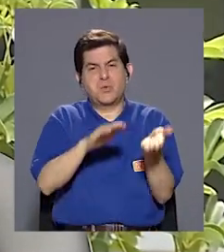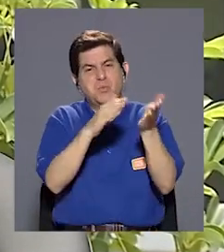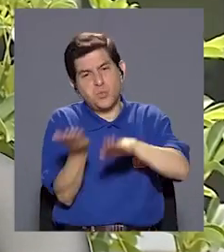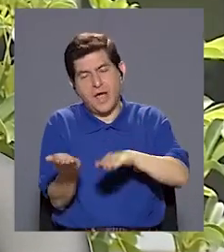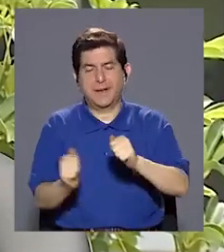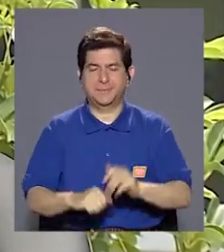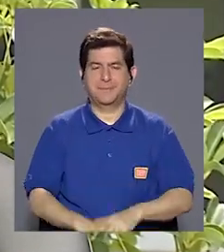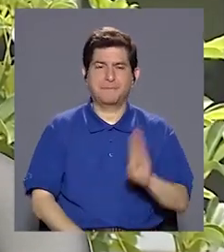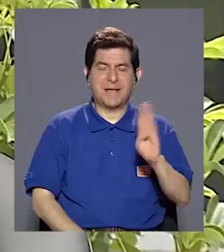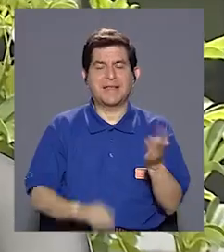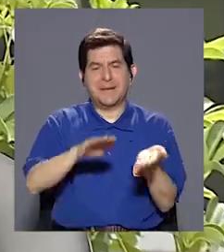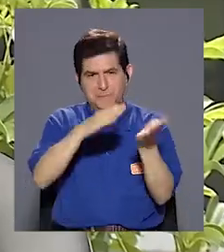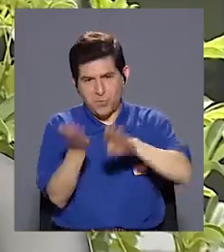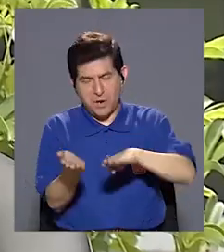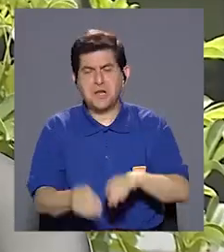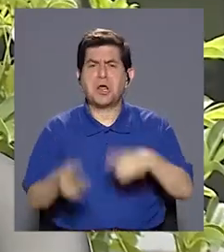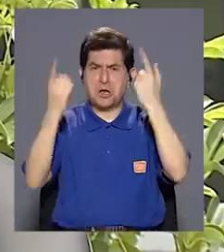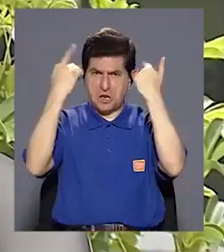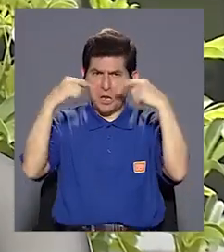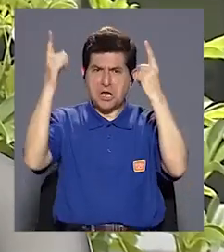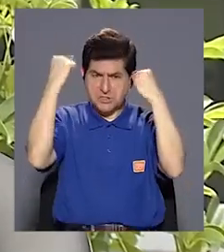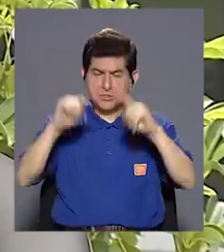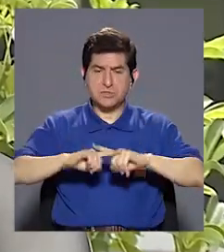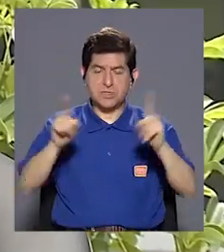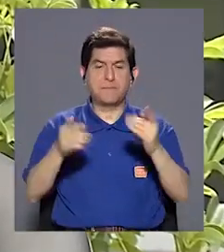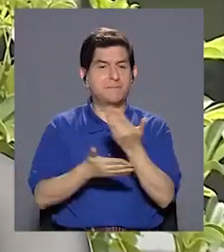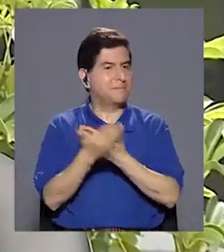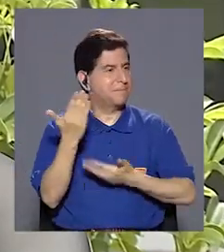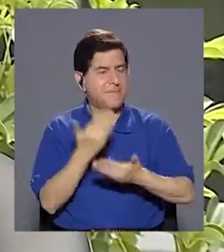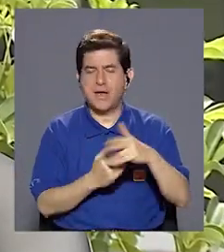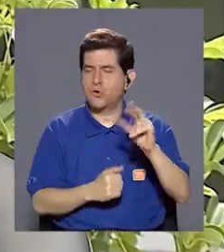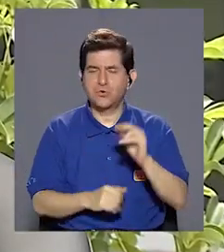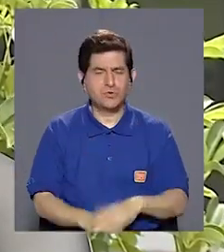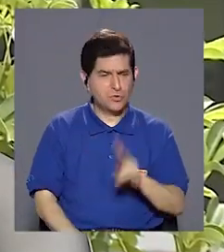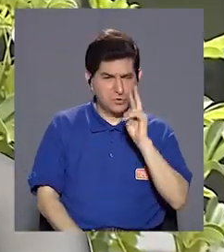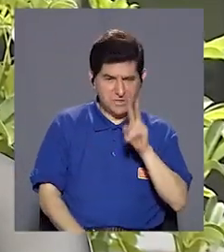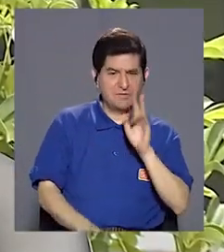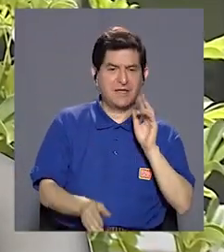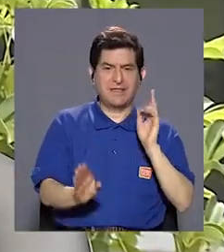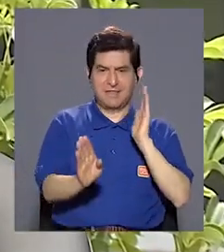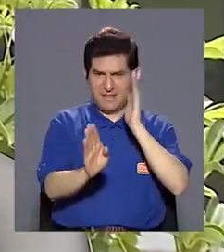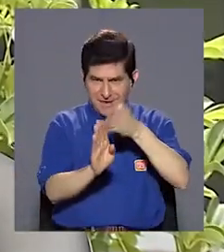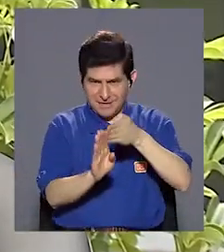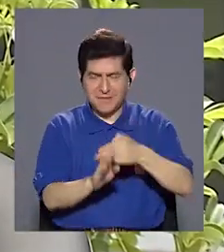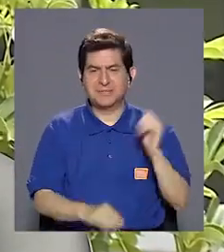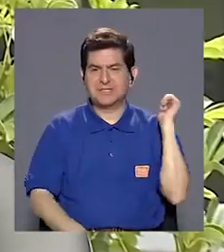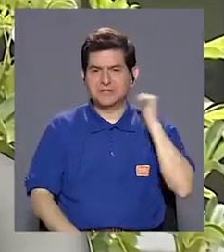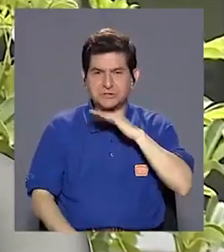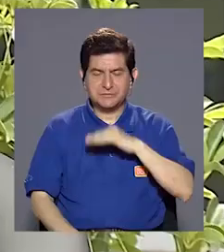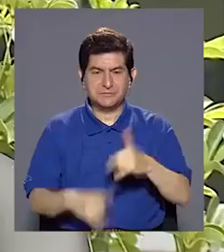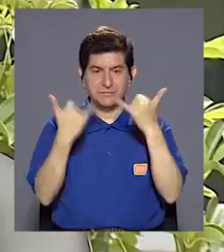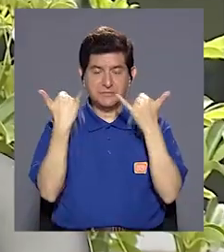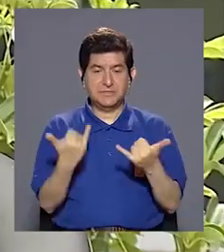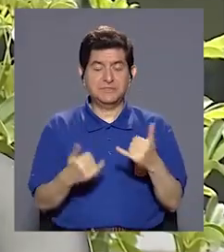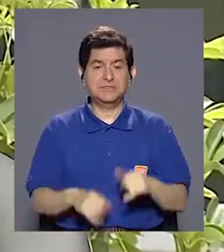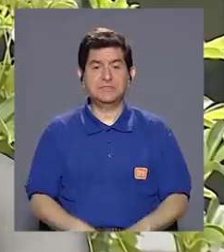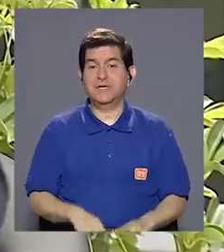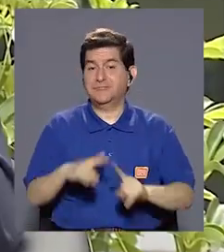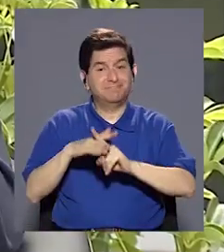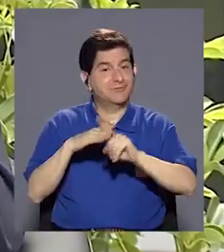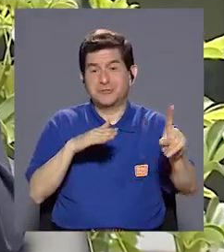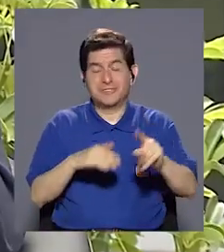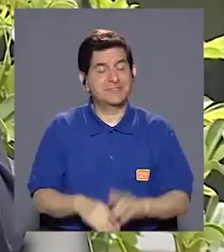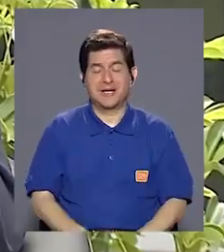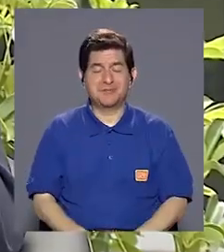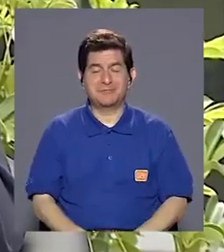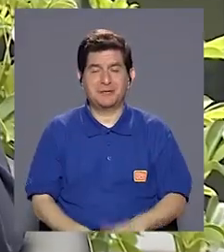y la bacteria se muere. Entonces sí son bastante efectivas siempre y cuando las manos no estén visiblemente sucias, ¿verdad? En ese momento ya no hay escape de lavado